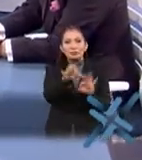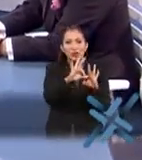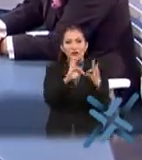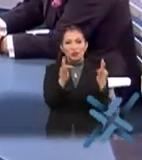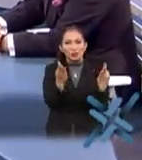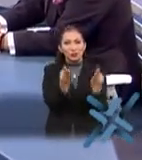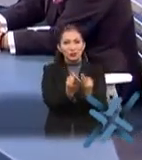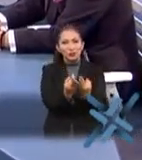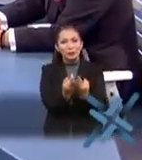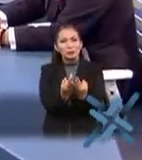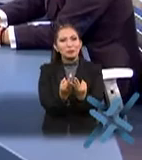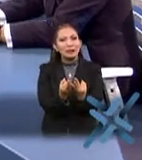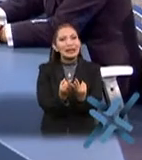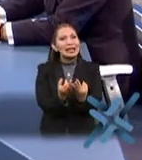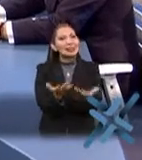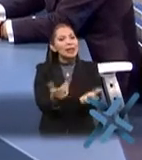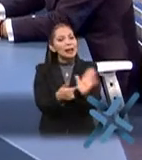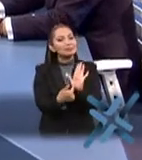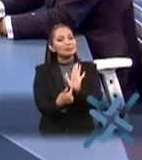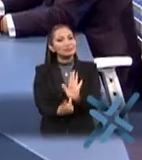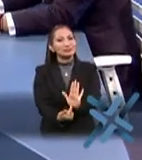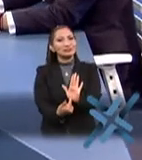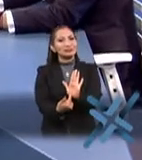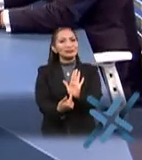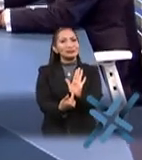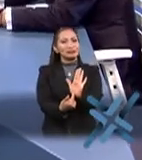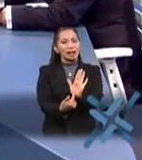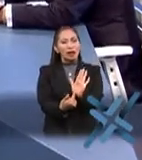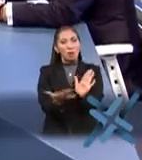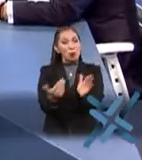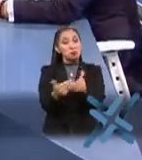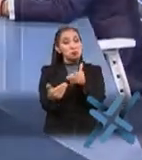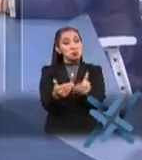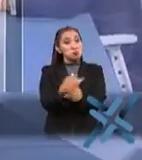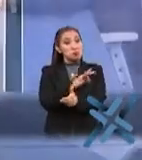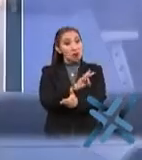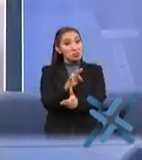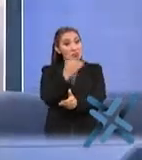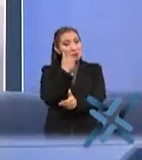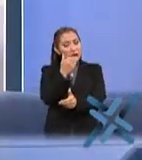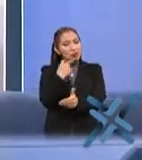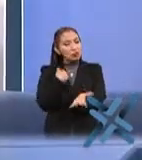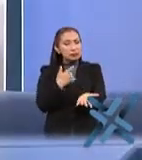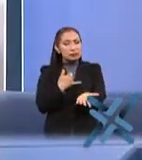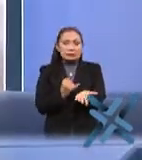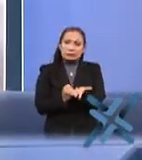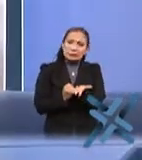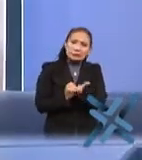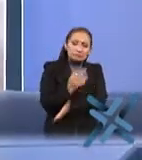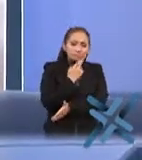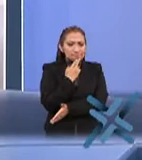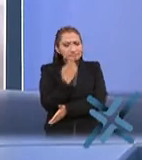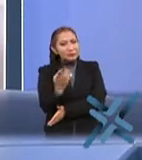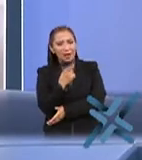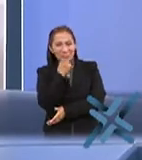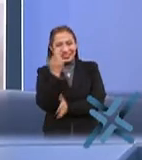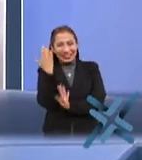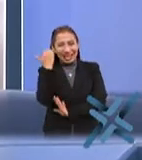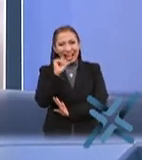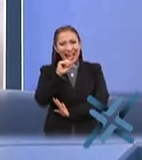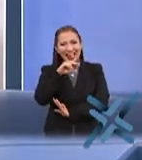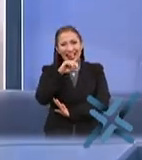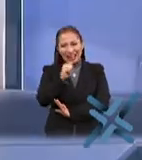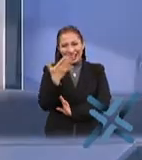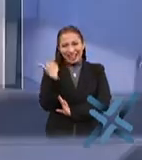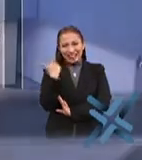forma de presentarlos puede ser muy innovadora, ¿no? Así es que estamos apostando a que, algo que decía Ana Cristina